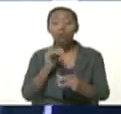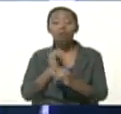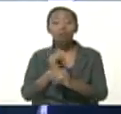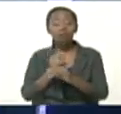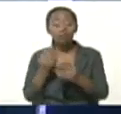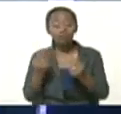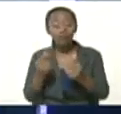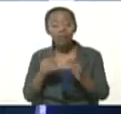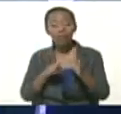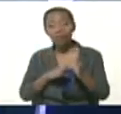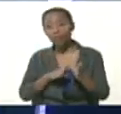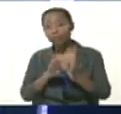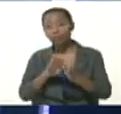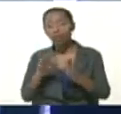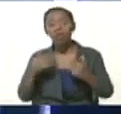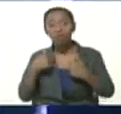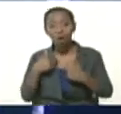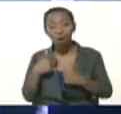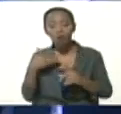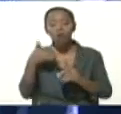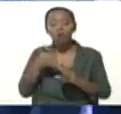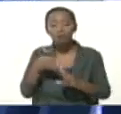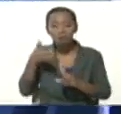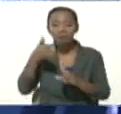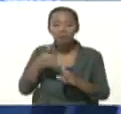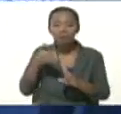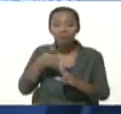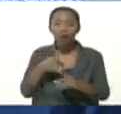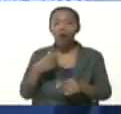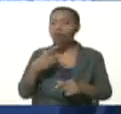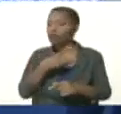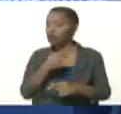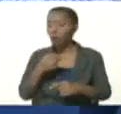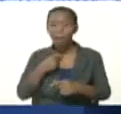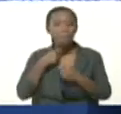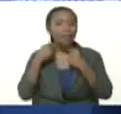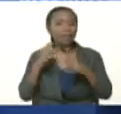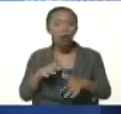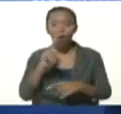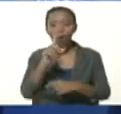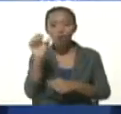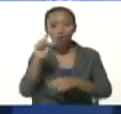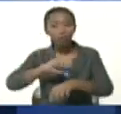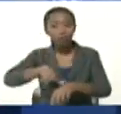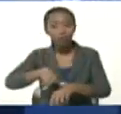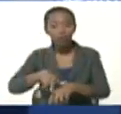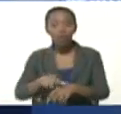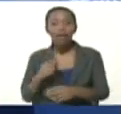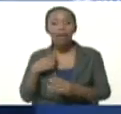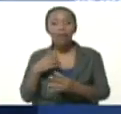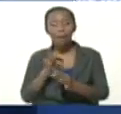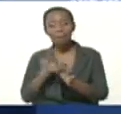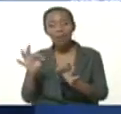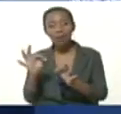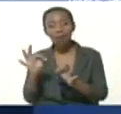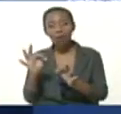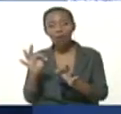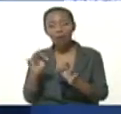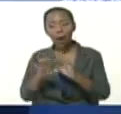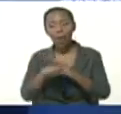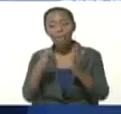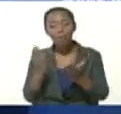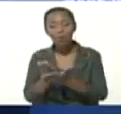Insisto mil veces, no hemos nosotros perdido un segundo del tiempo desde que lancé el Petro, desde que lancé el mundo de